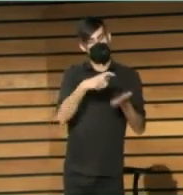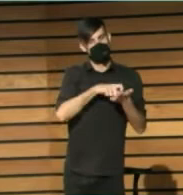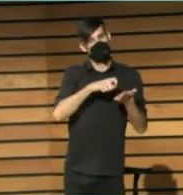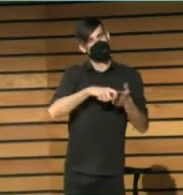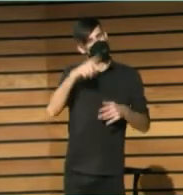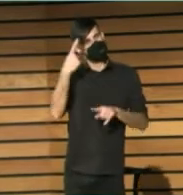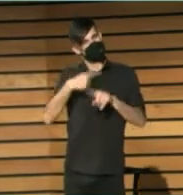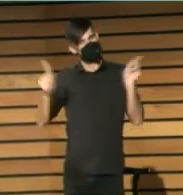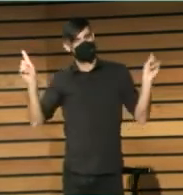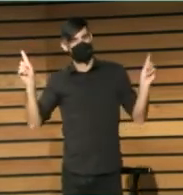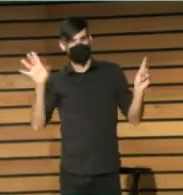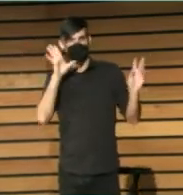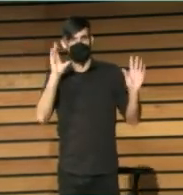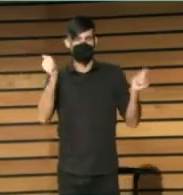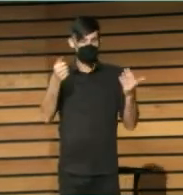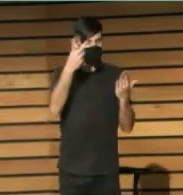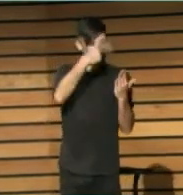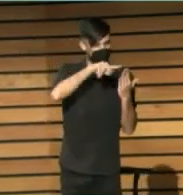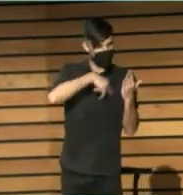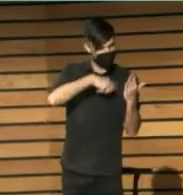sabía leer y escribir.